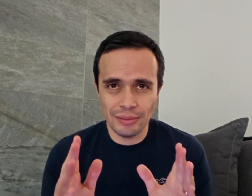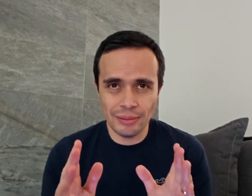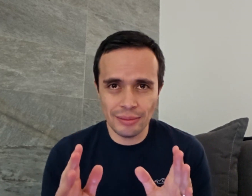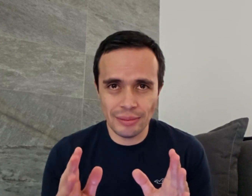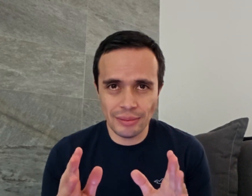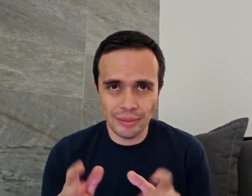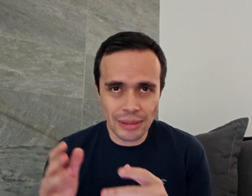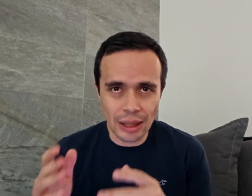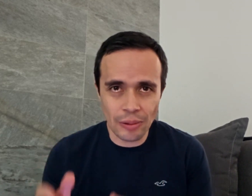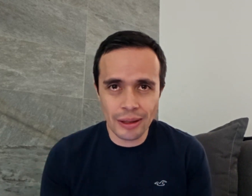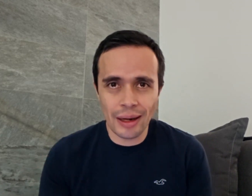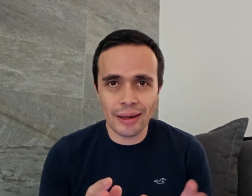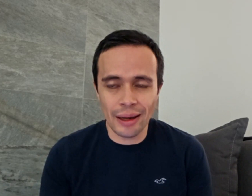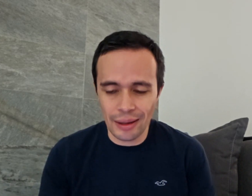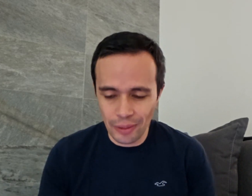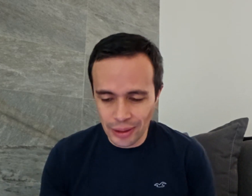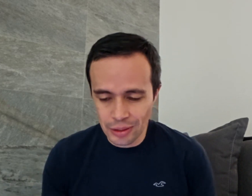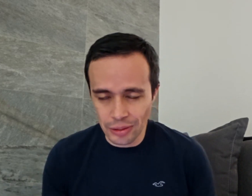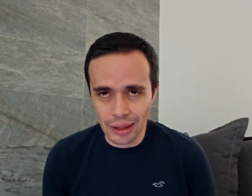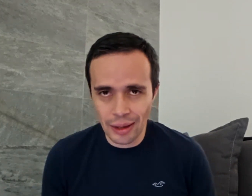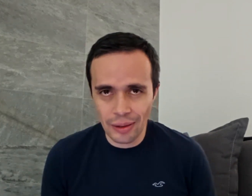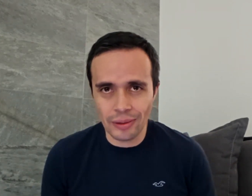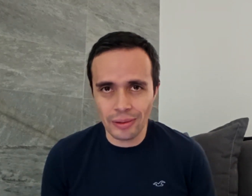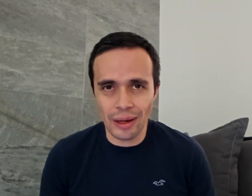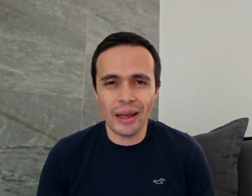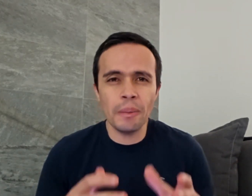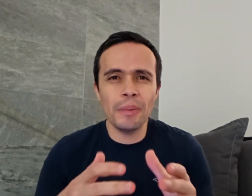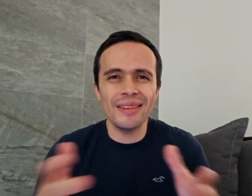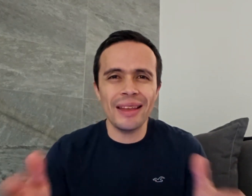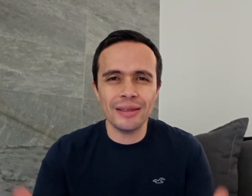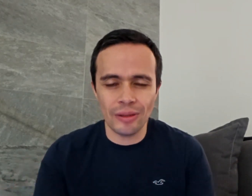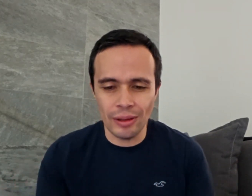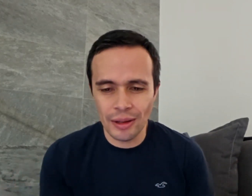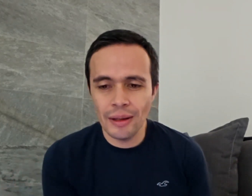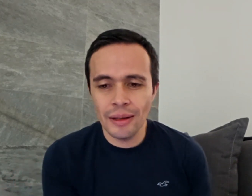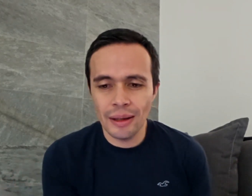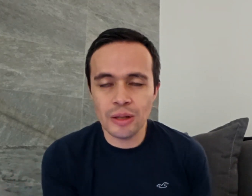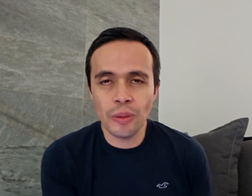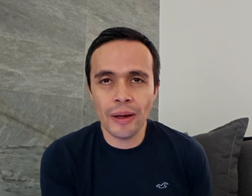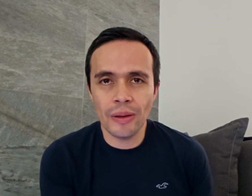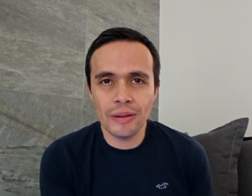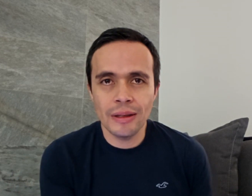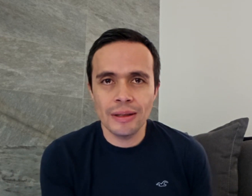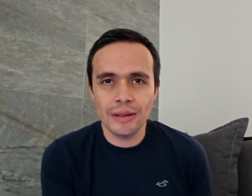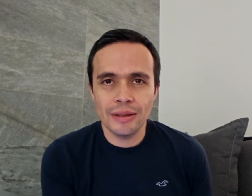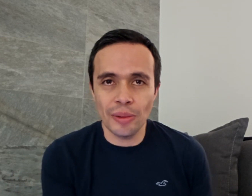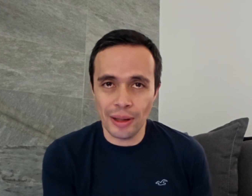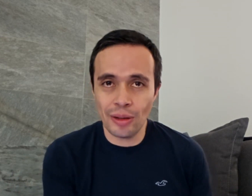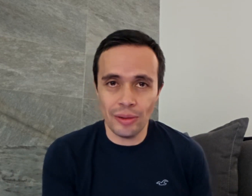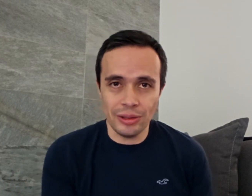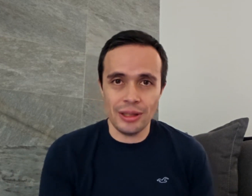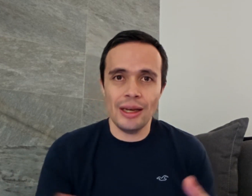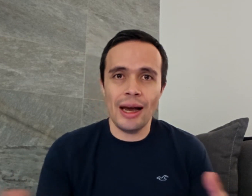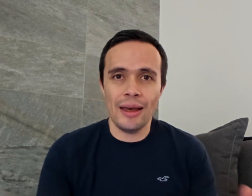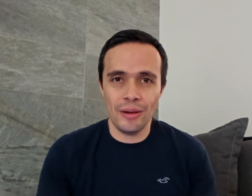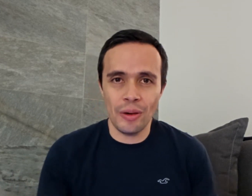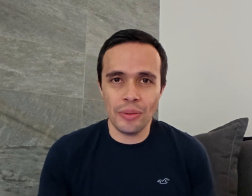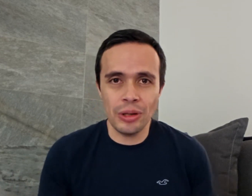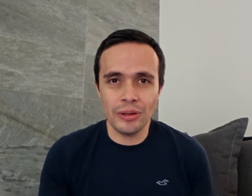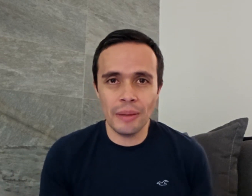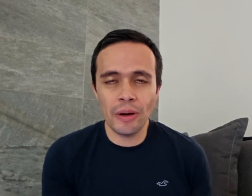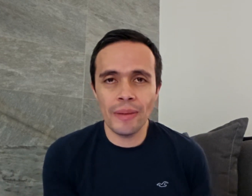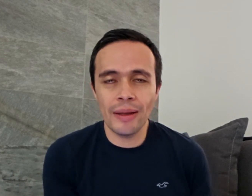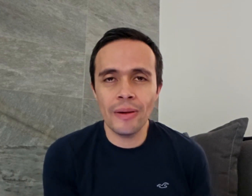Claro, encuentran ahí un escondrijo, cualquier pretexto es bueno, sobre todo si